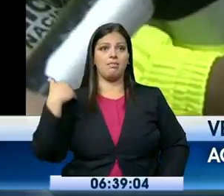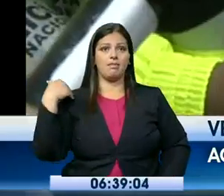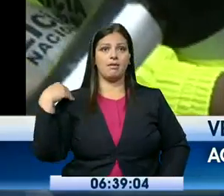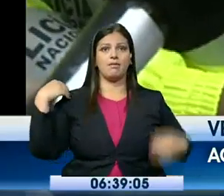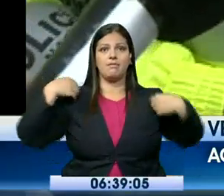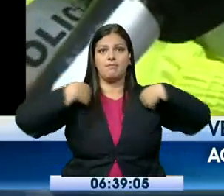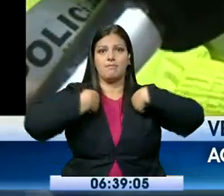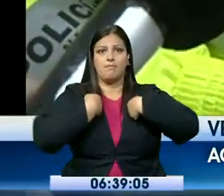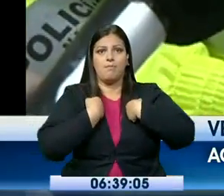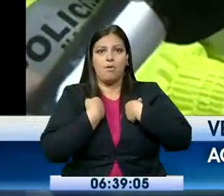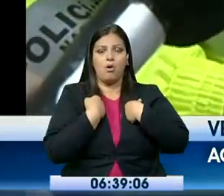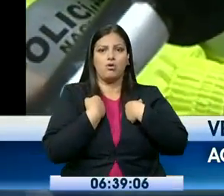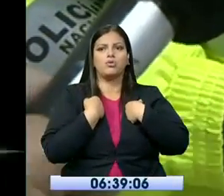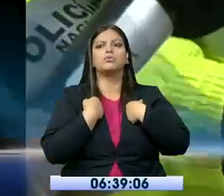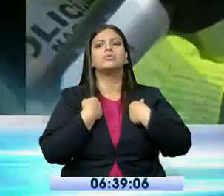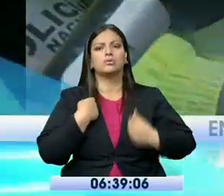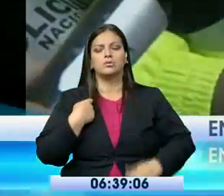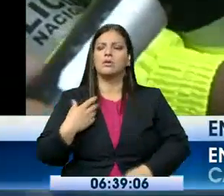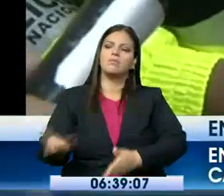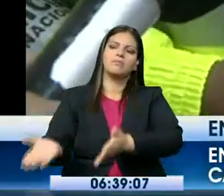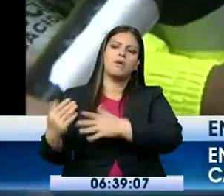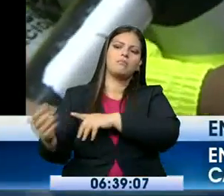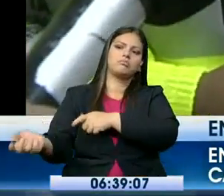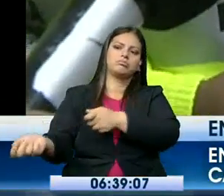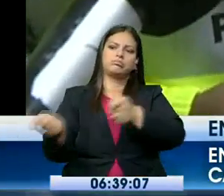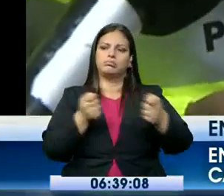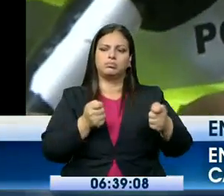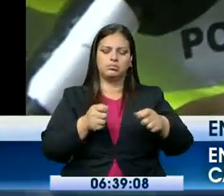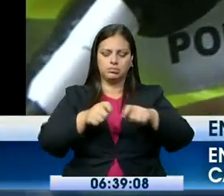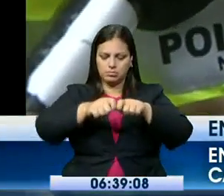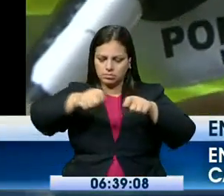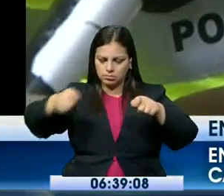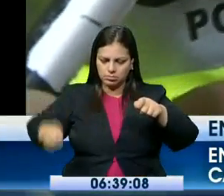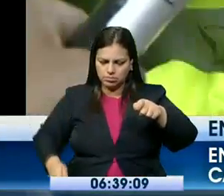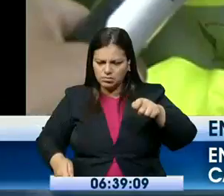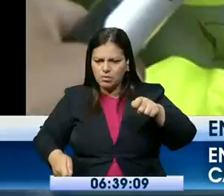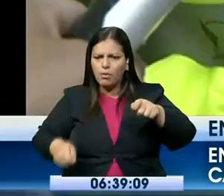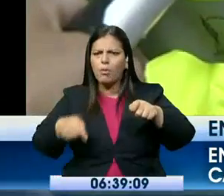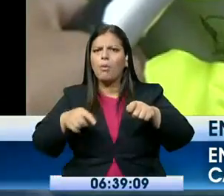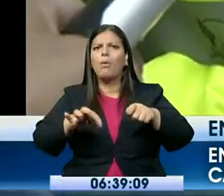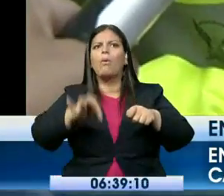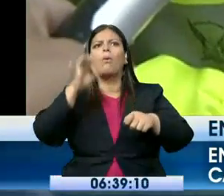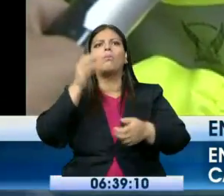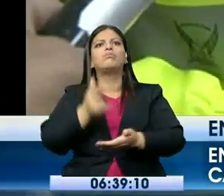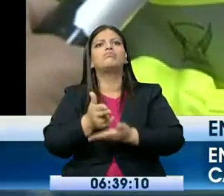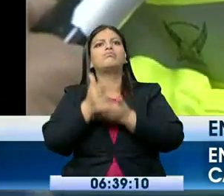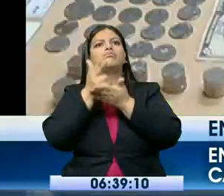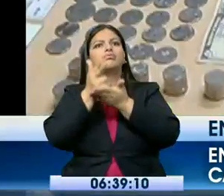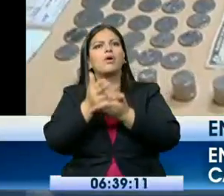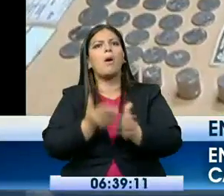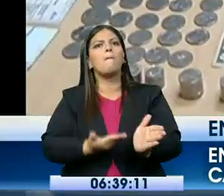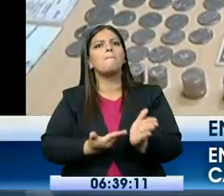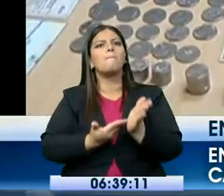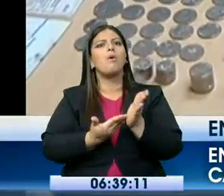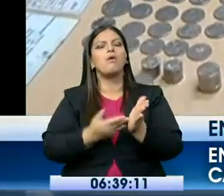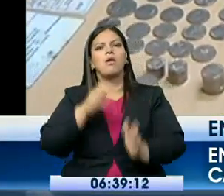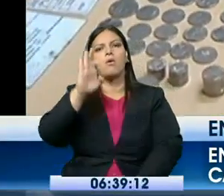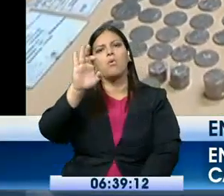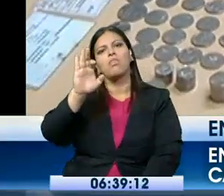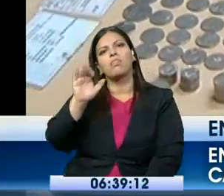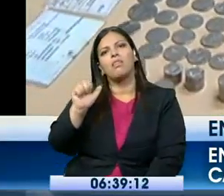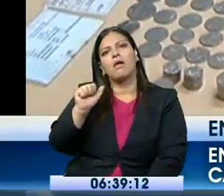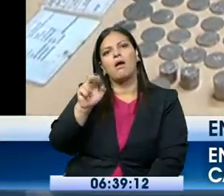tipo pistola marca Taurus y 16 envolturas, sustancias sujetas a fiscalización. Los gendarmes